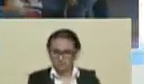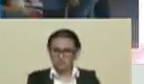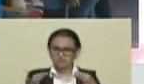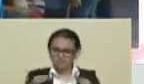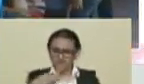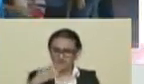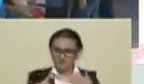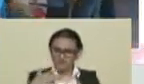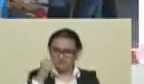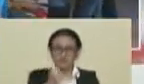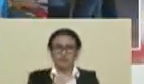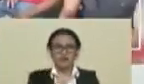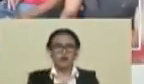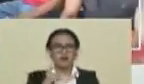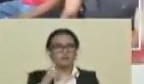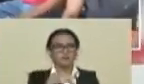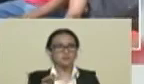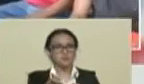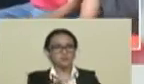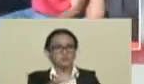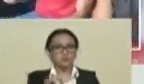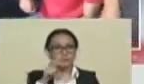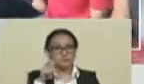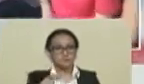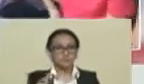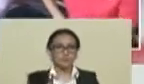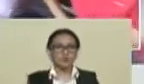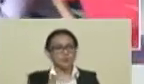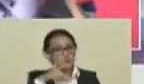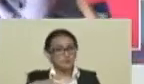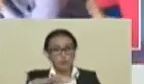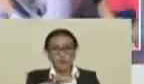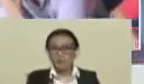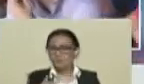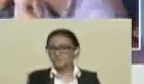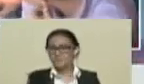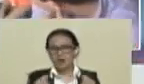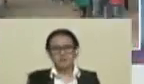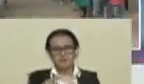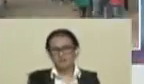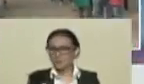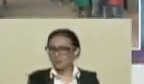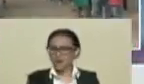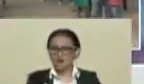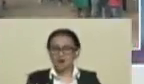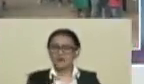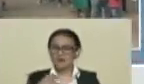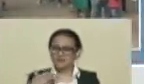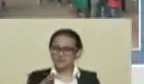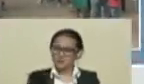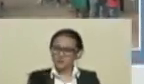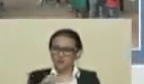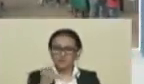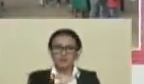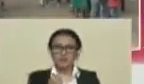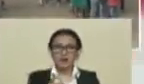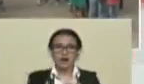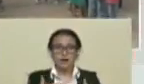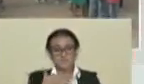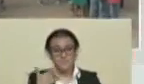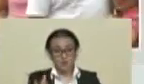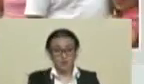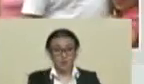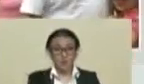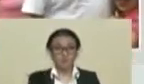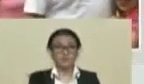en trabajar por los problemas concretos de la gente. Nuestro pueblo no quiere más guarimba, quiere que nos dediquemos a trabajar para mejorar la economía,